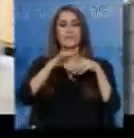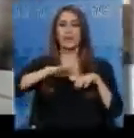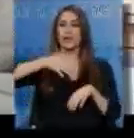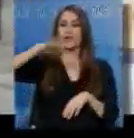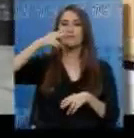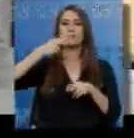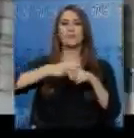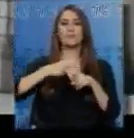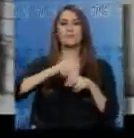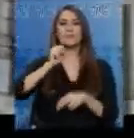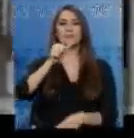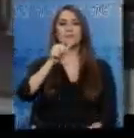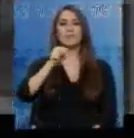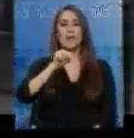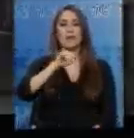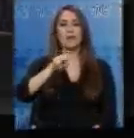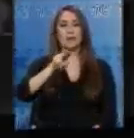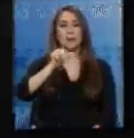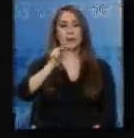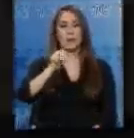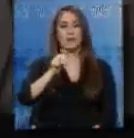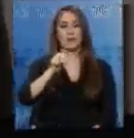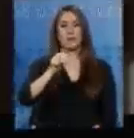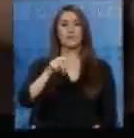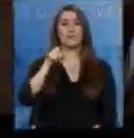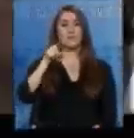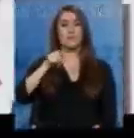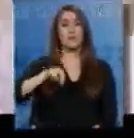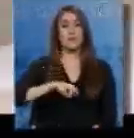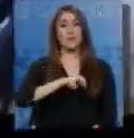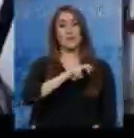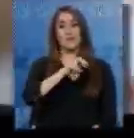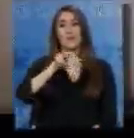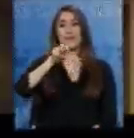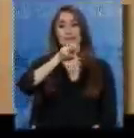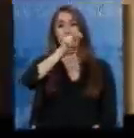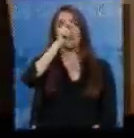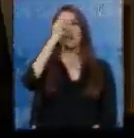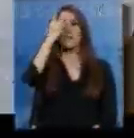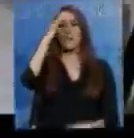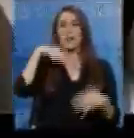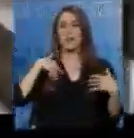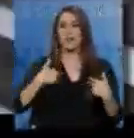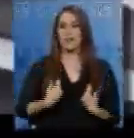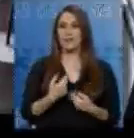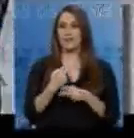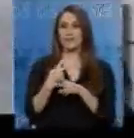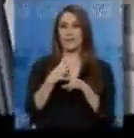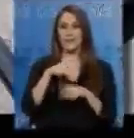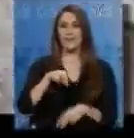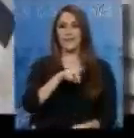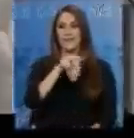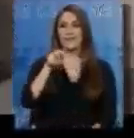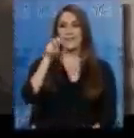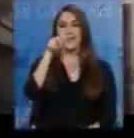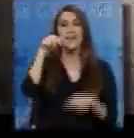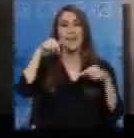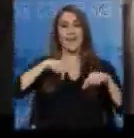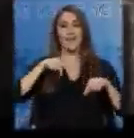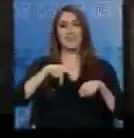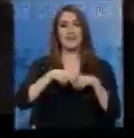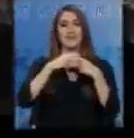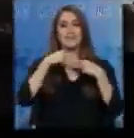Juan. Para subir a la parte más alta hay que hacerlo despacio, para evitar el cansancio. Desde aquí,